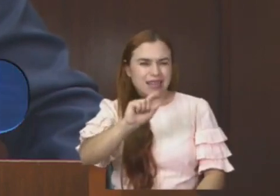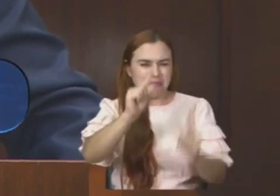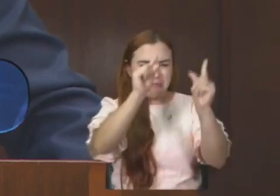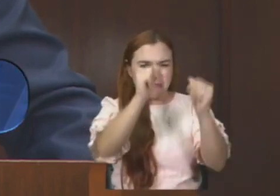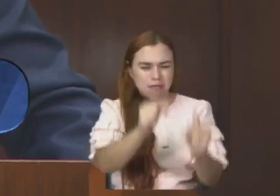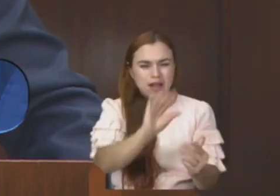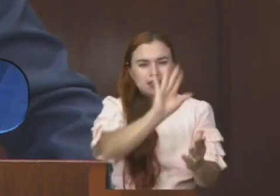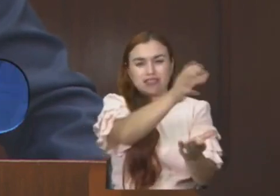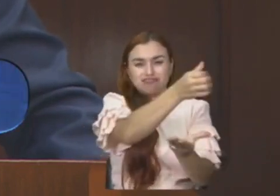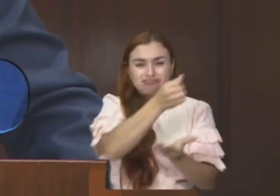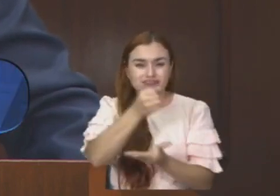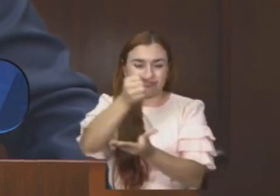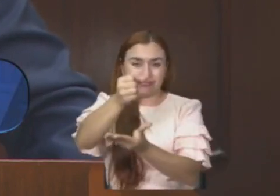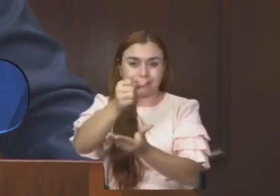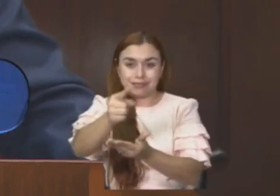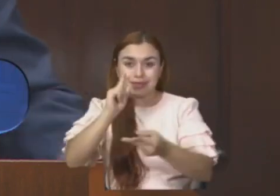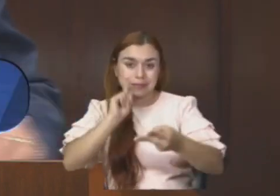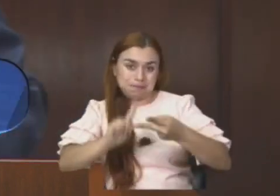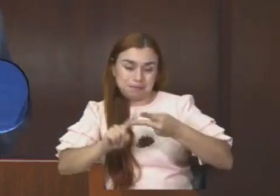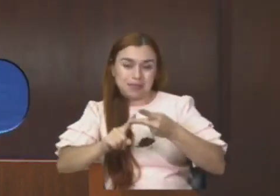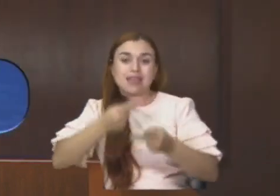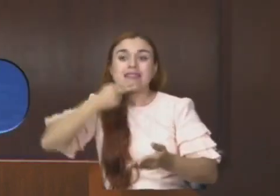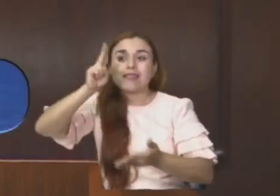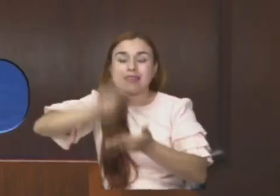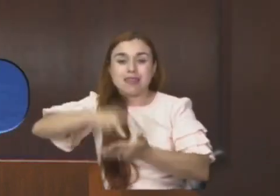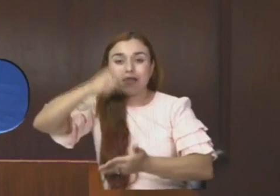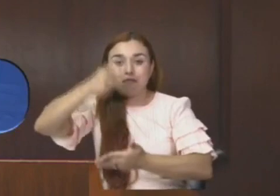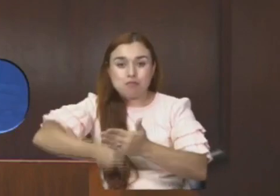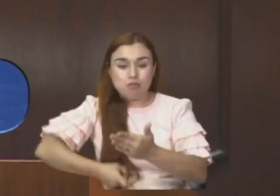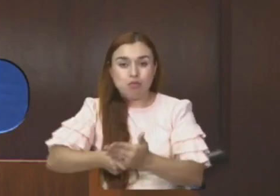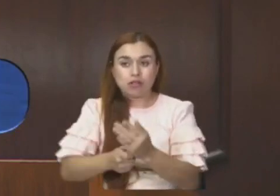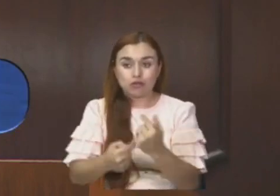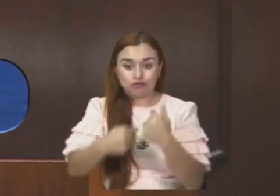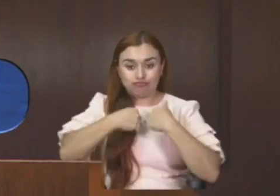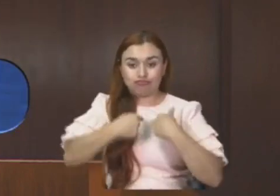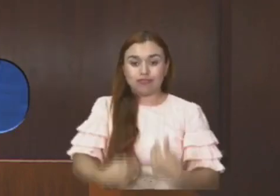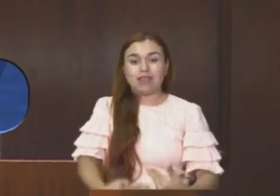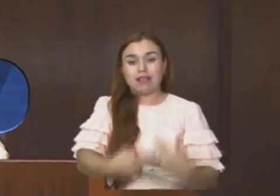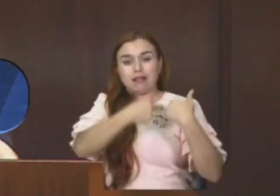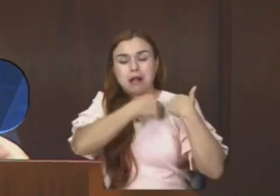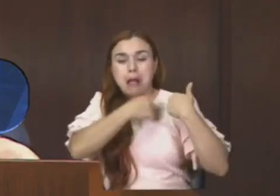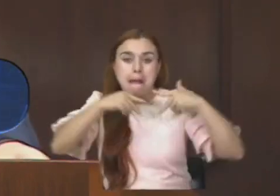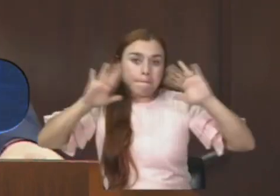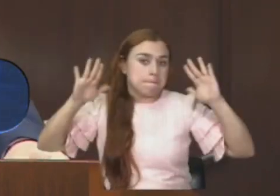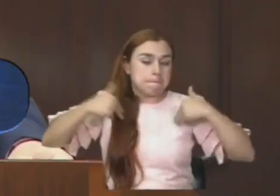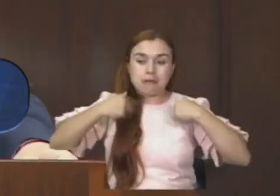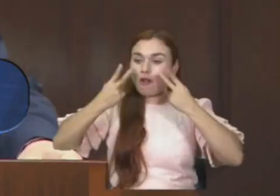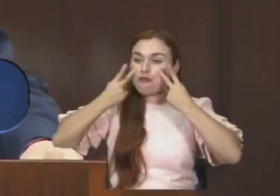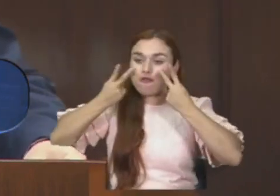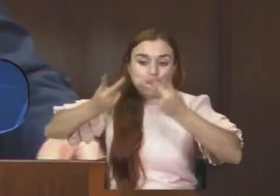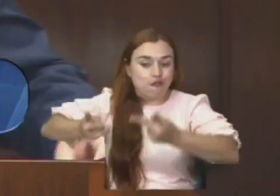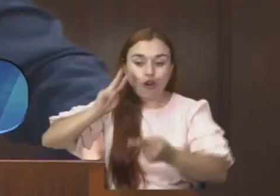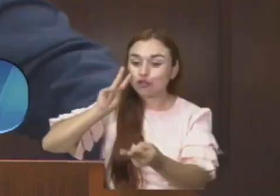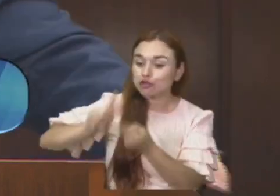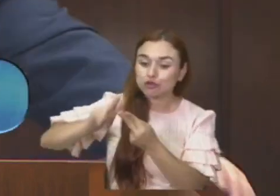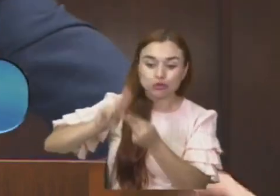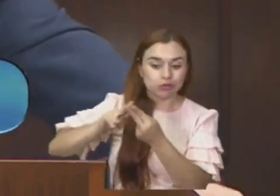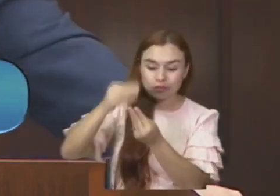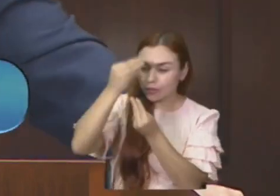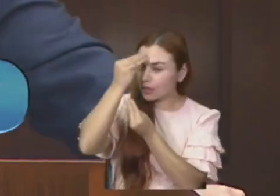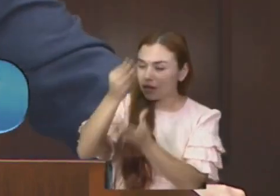y manejada por la Dirección General de Ingresos. Nosotros no contamos con visibilidad sobre dicha